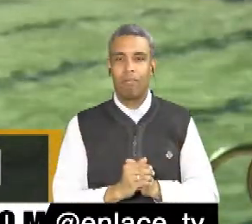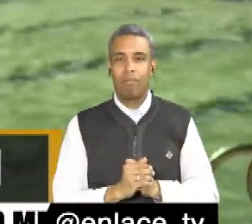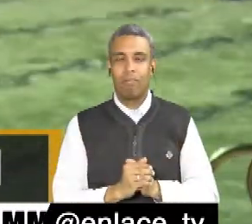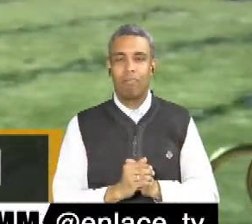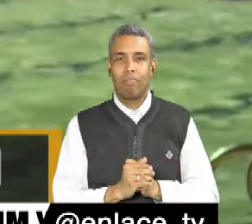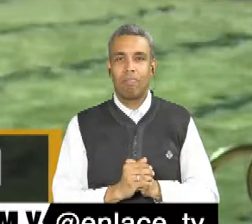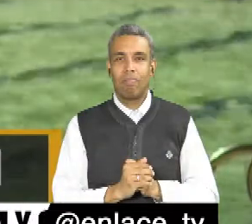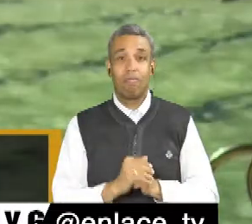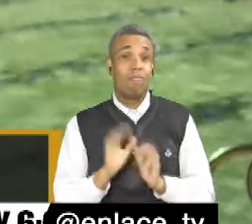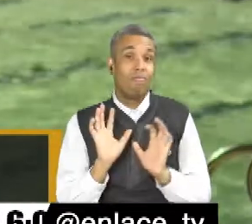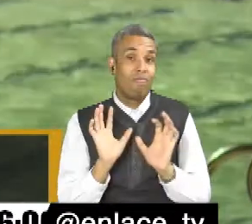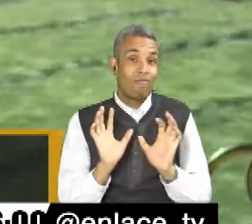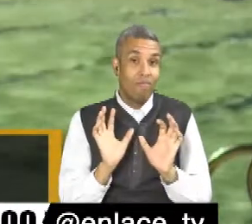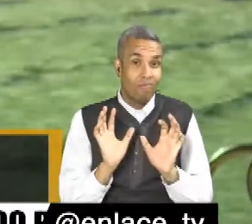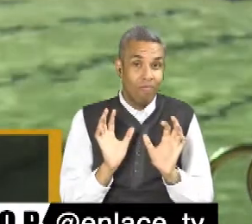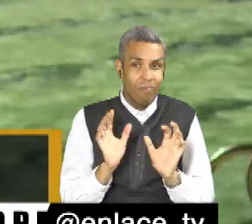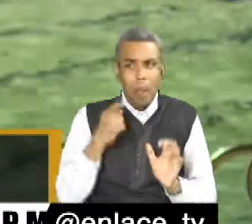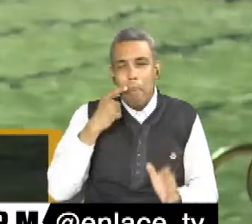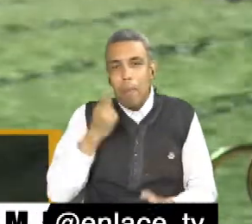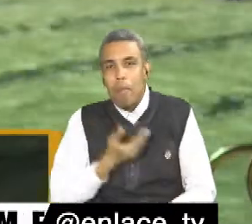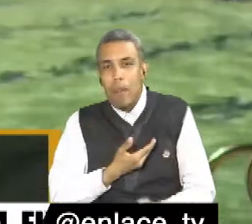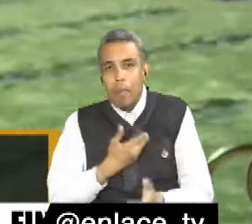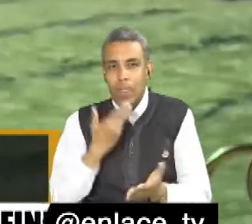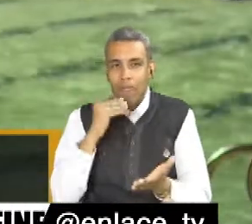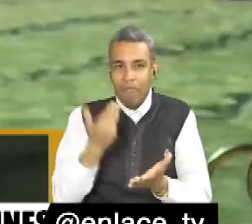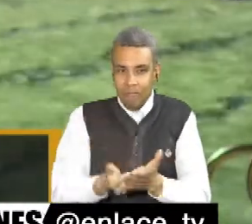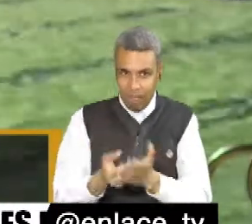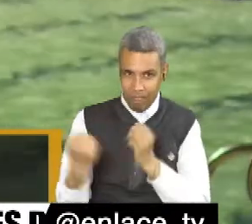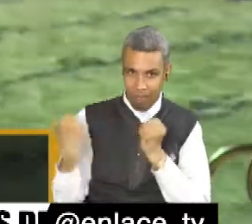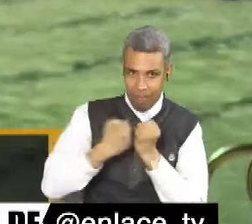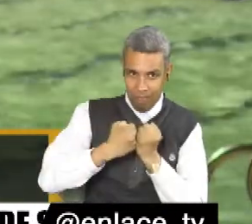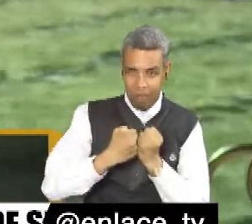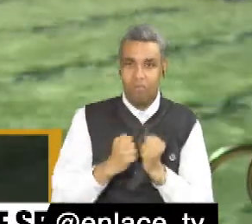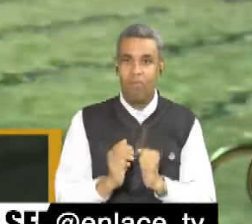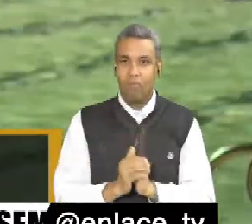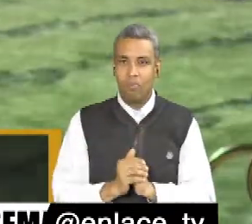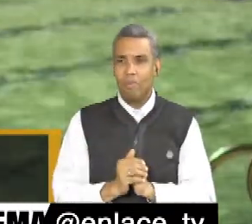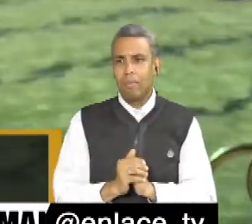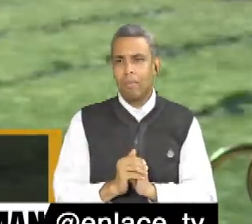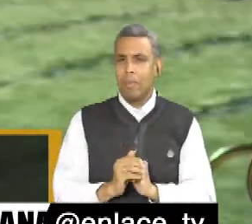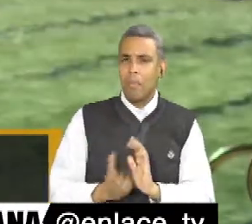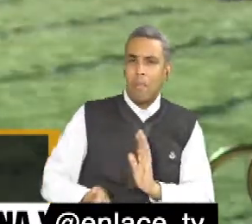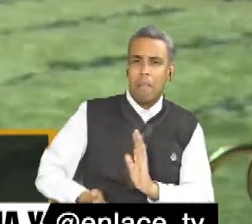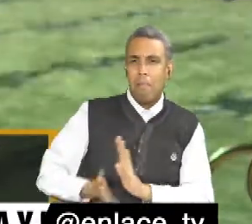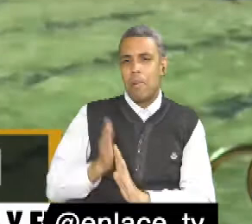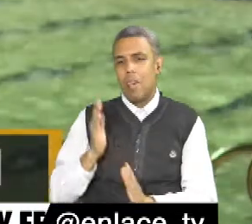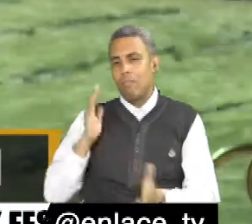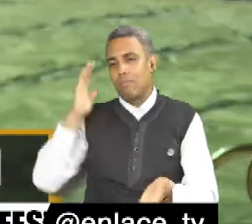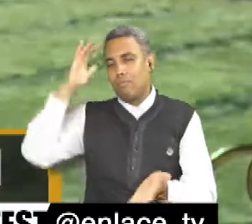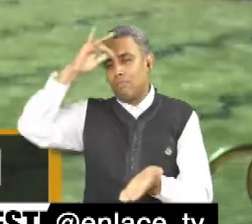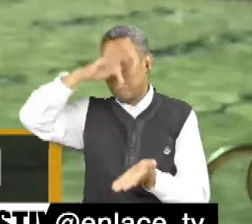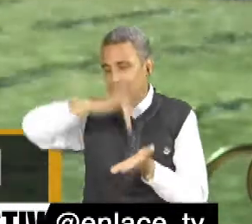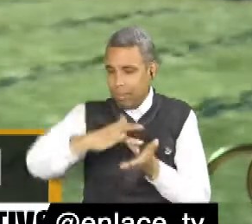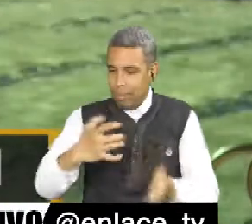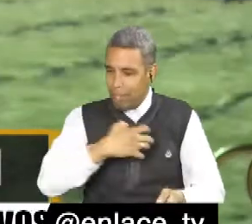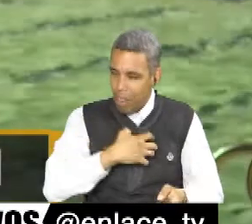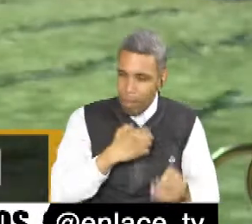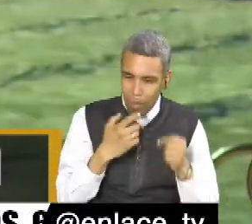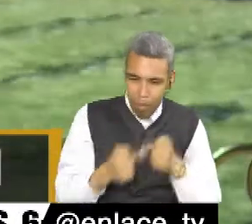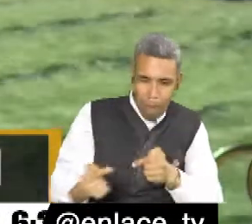Pues gracias a los padres que fueron los que nos ayudaron a ir allá, al entrenador que todos los días da